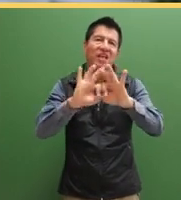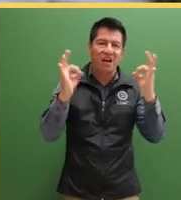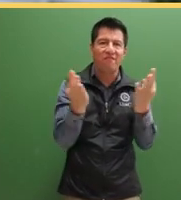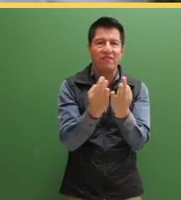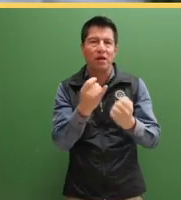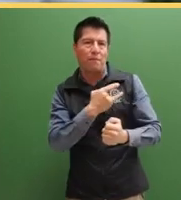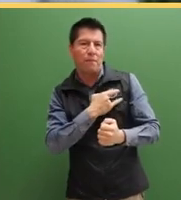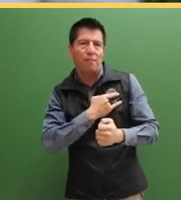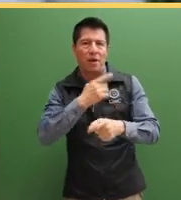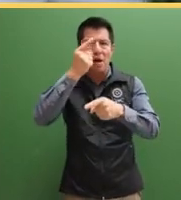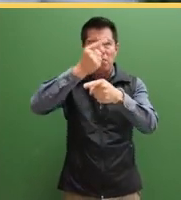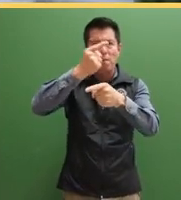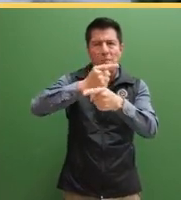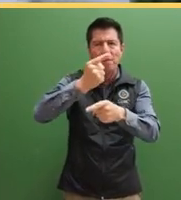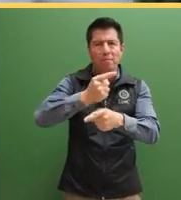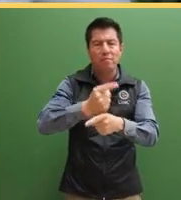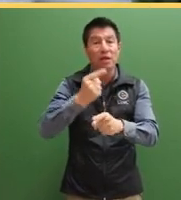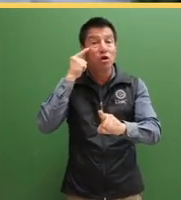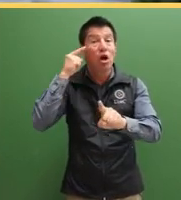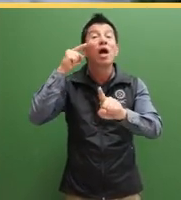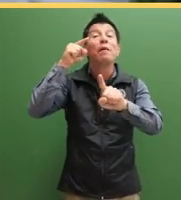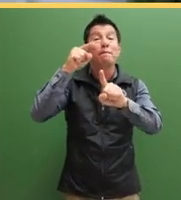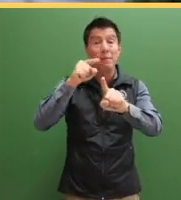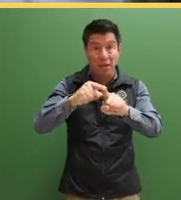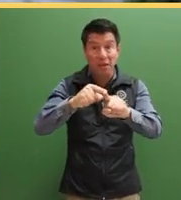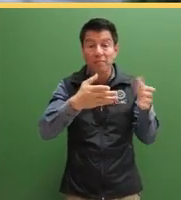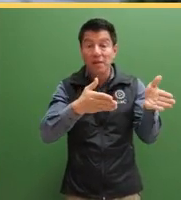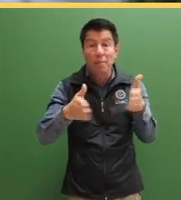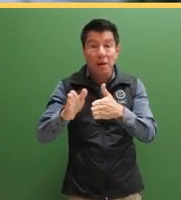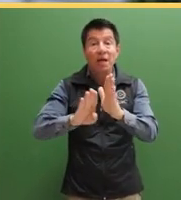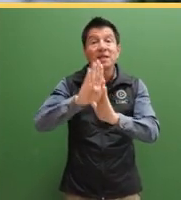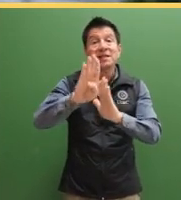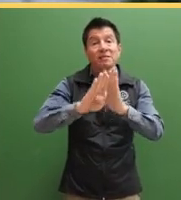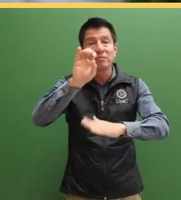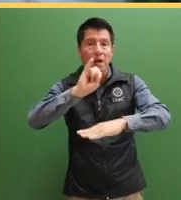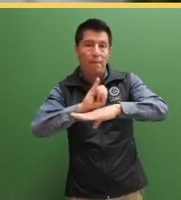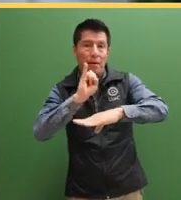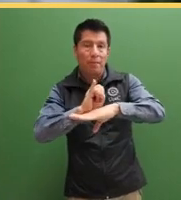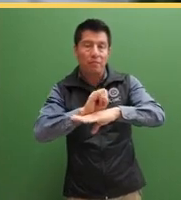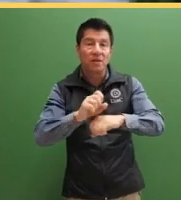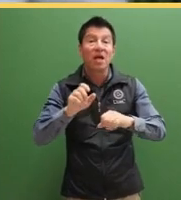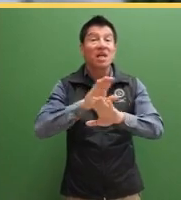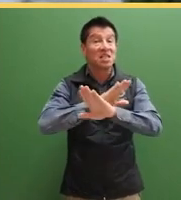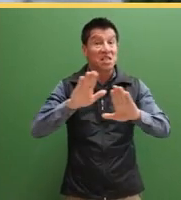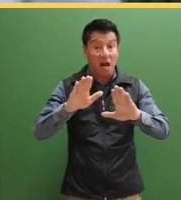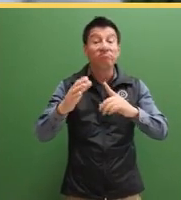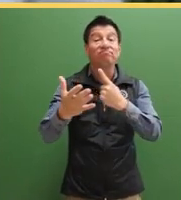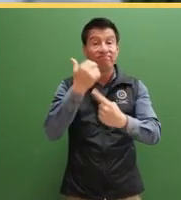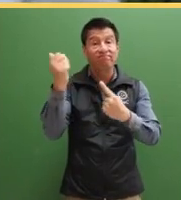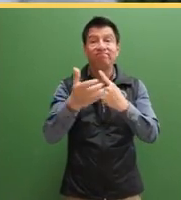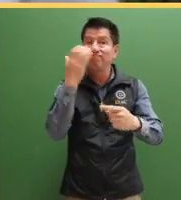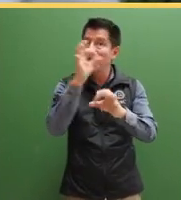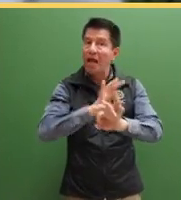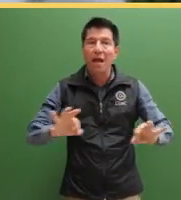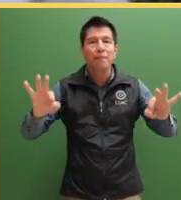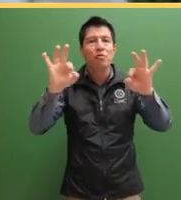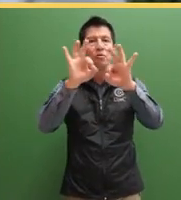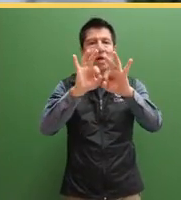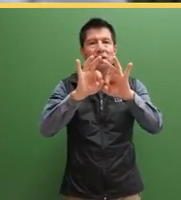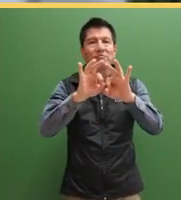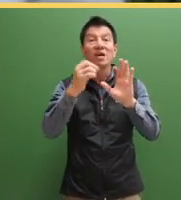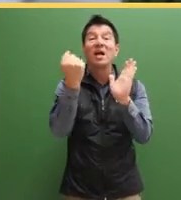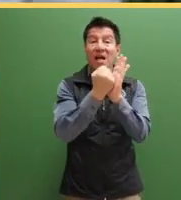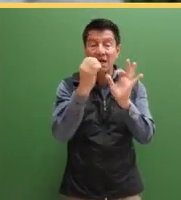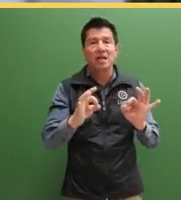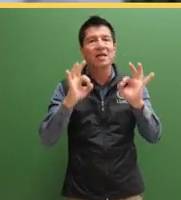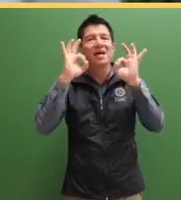familia universitaria y el cumplimiento de las metas establecidas en el Plan de Desarrollo Institucional. Ha obtenido logros muy importantes, como